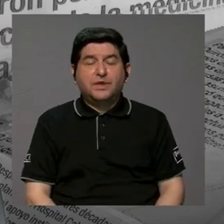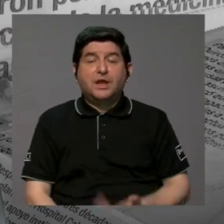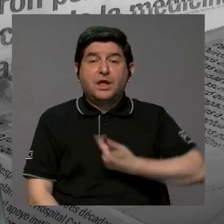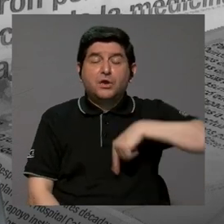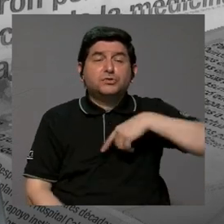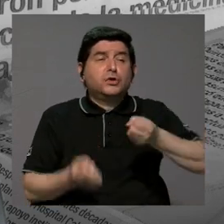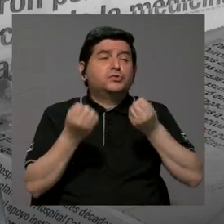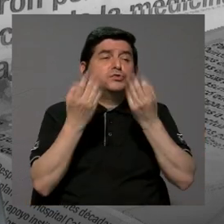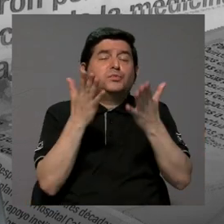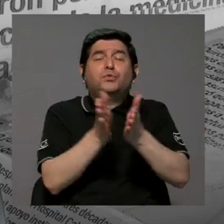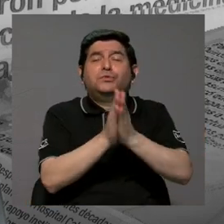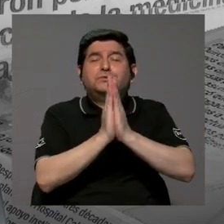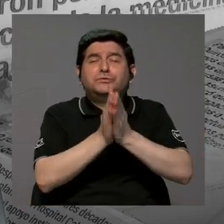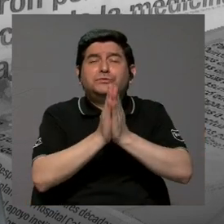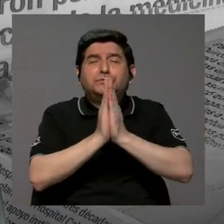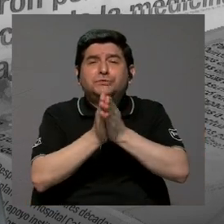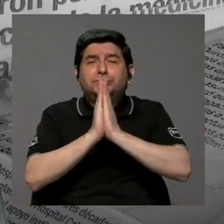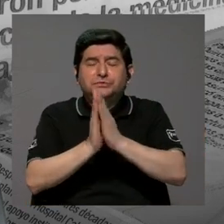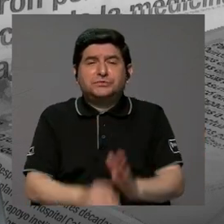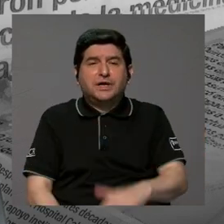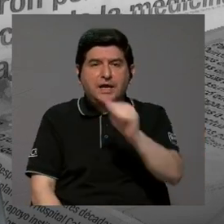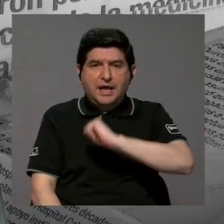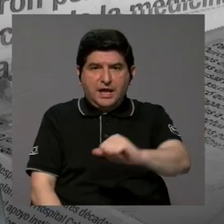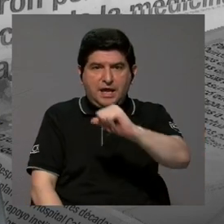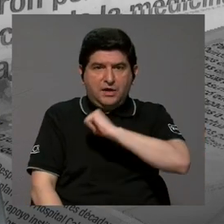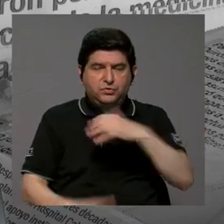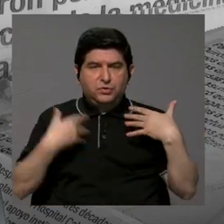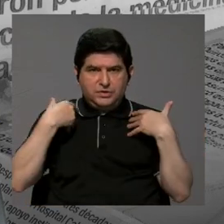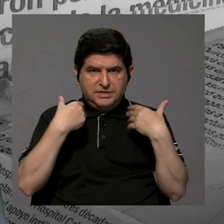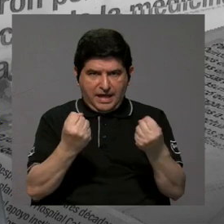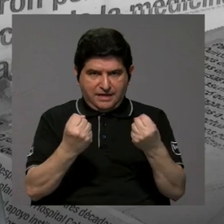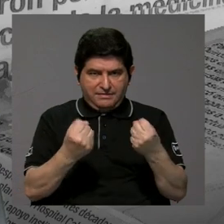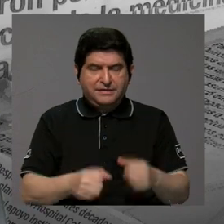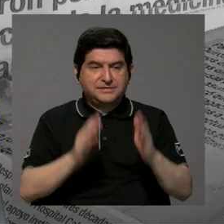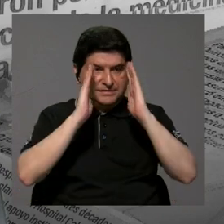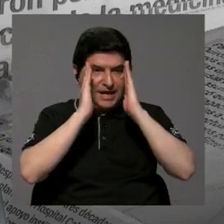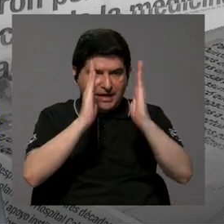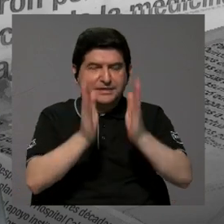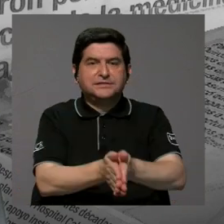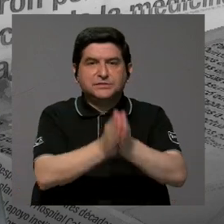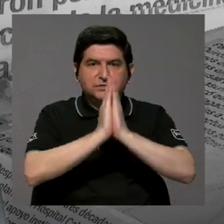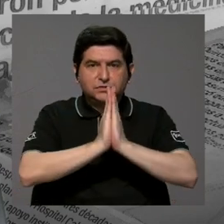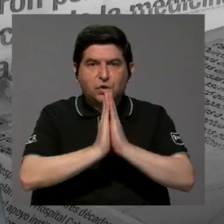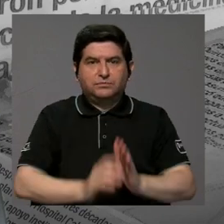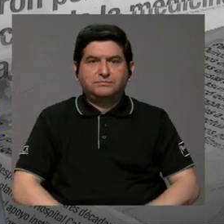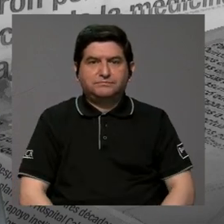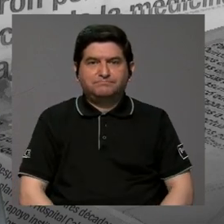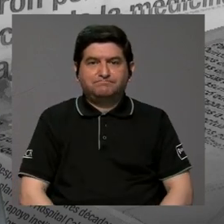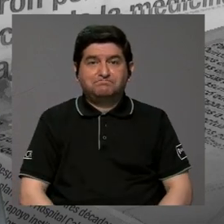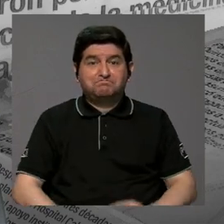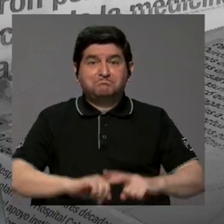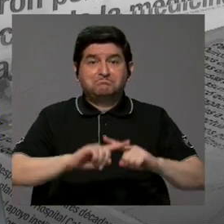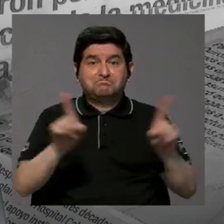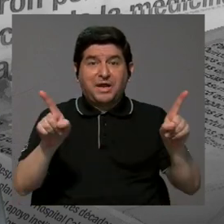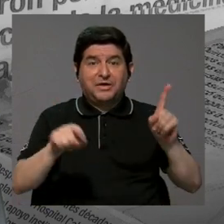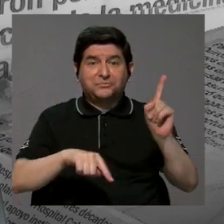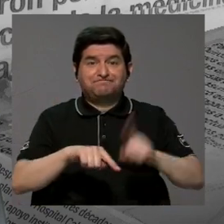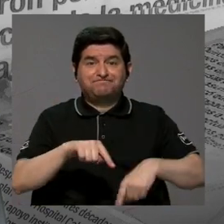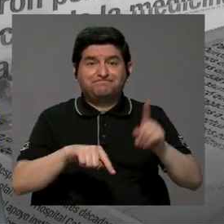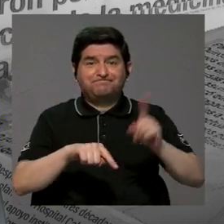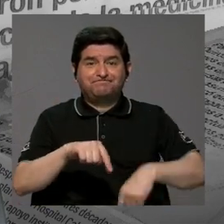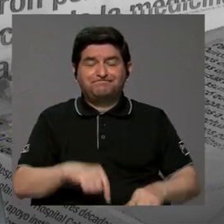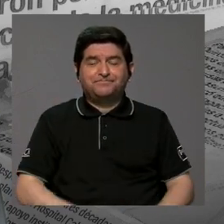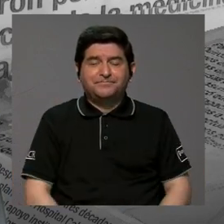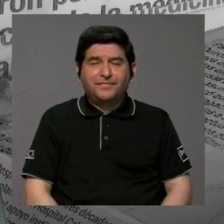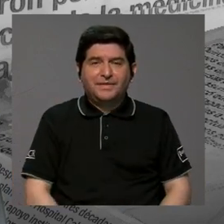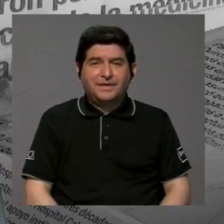hecho cualquier cantidad de solicitudes a las autoridades de salud para que nos atiendan, lo cual no ha sido